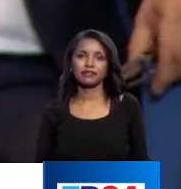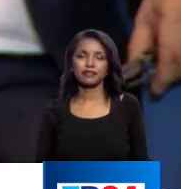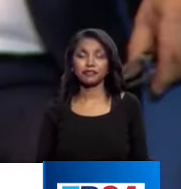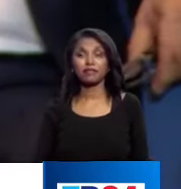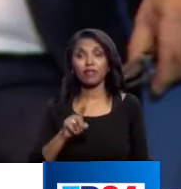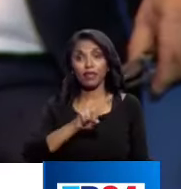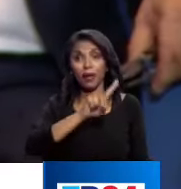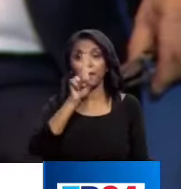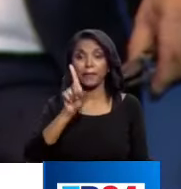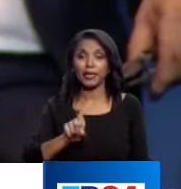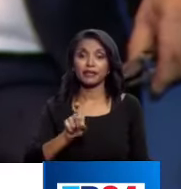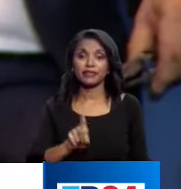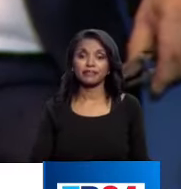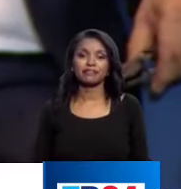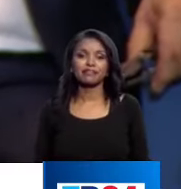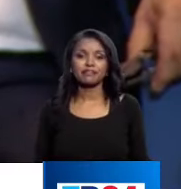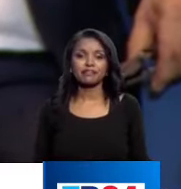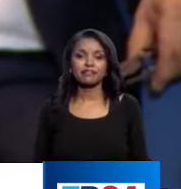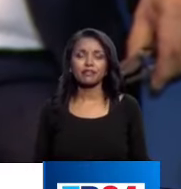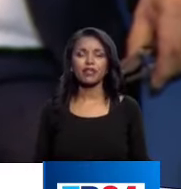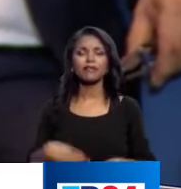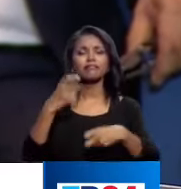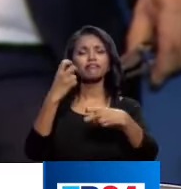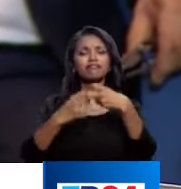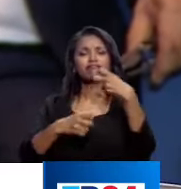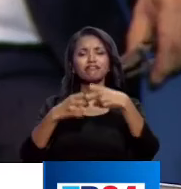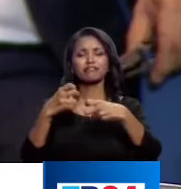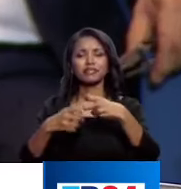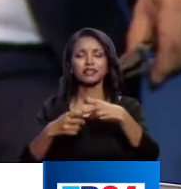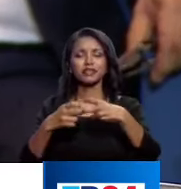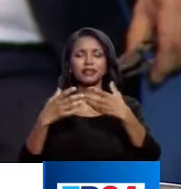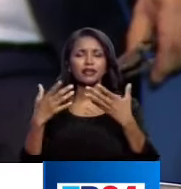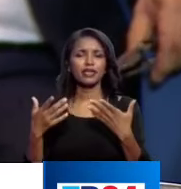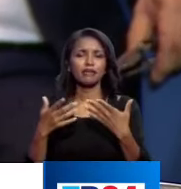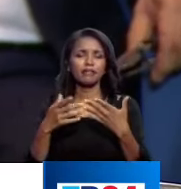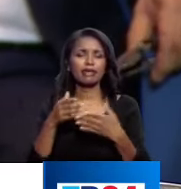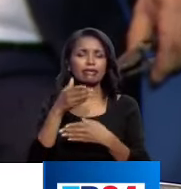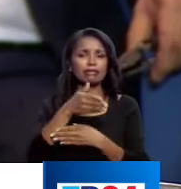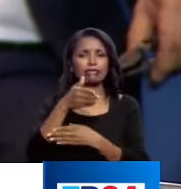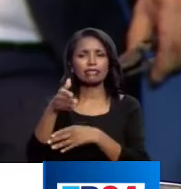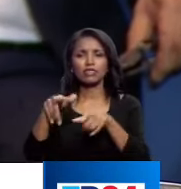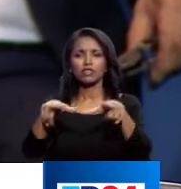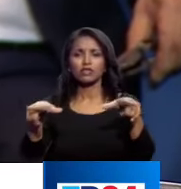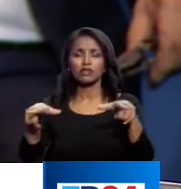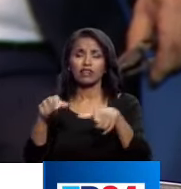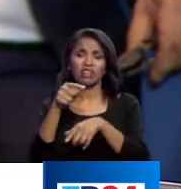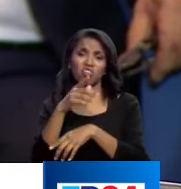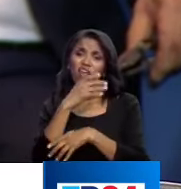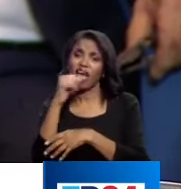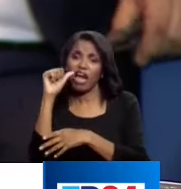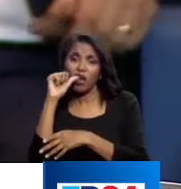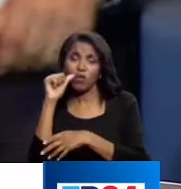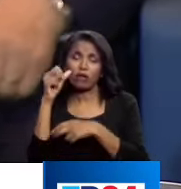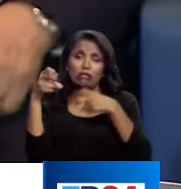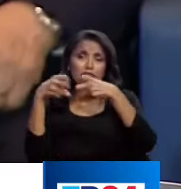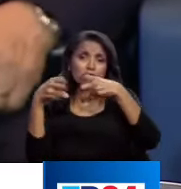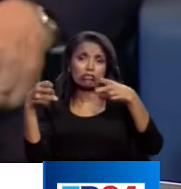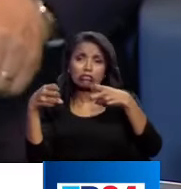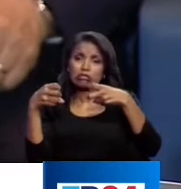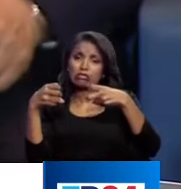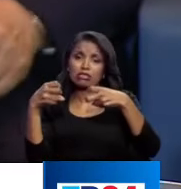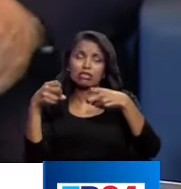Su pregunta es: los principales problemas que afectan a los destinos turísticos en Panamá son la falta de agua,